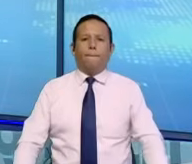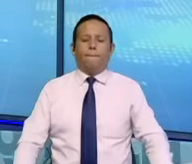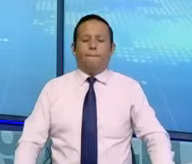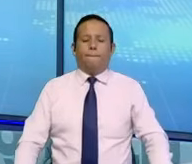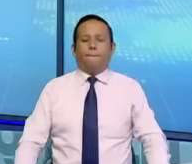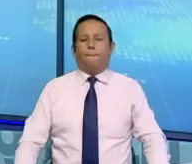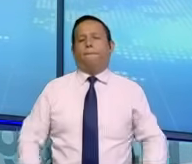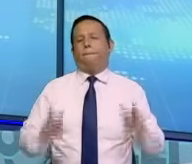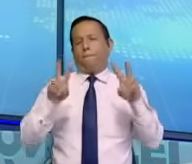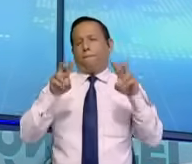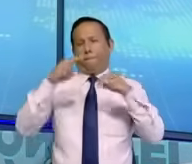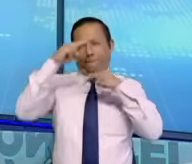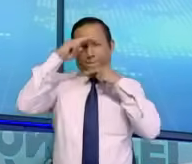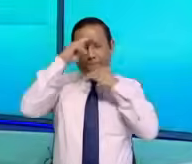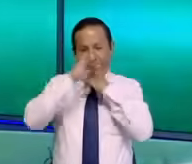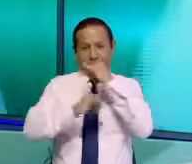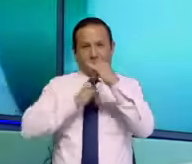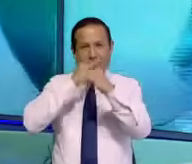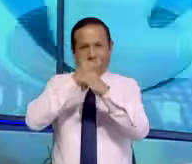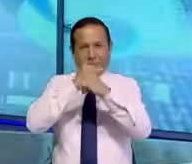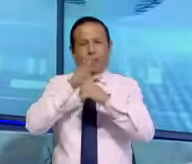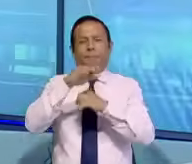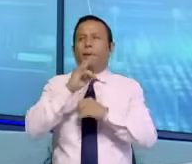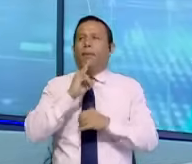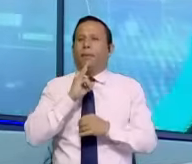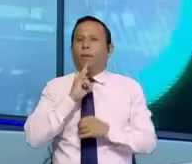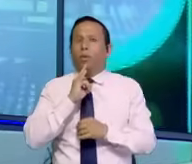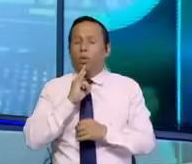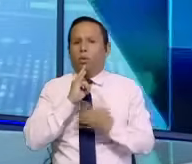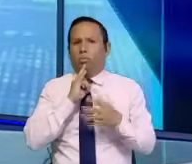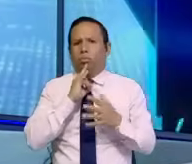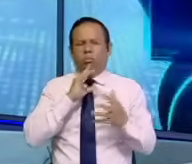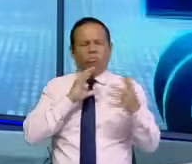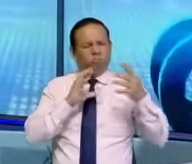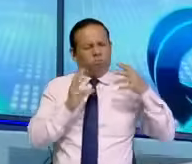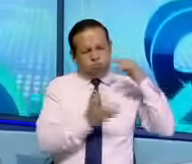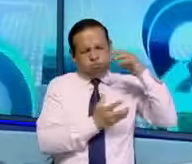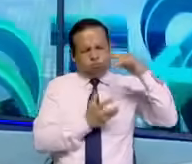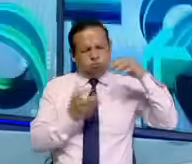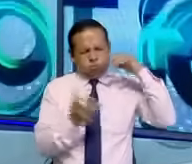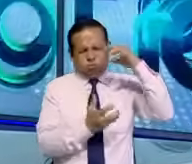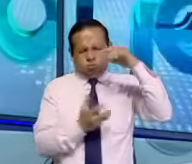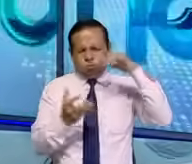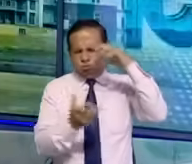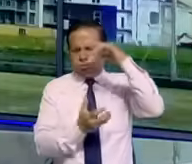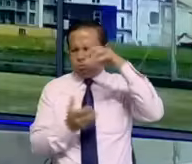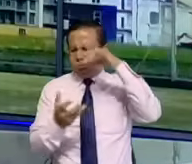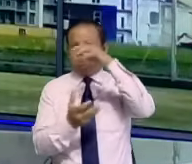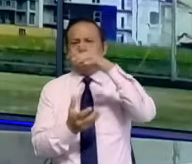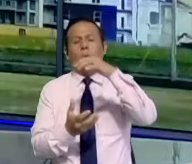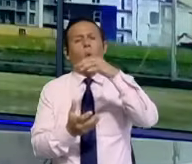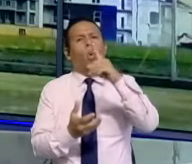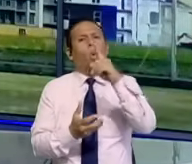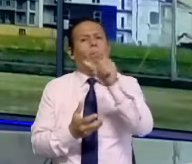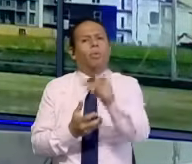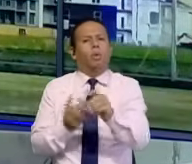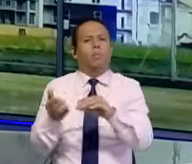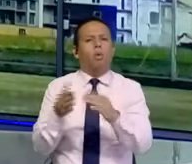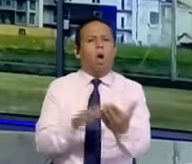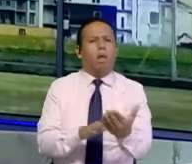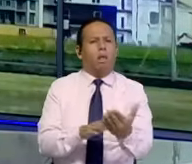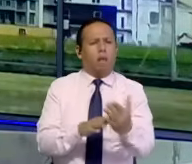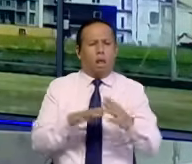Vamos con temas internacionales. En Estados Unidos, un tornado y fuertes tormentas provocaron al menos un muerto y devastaron